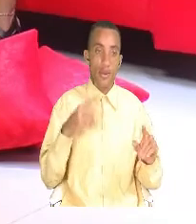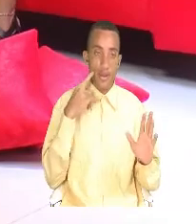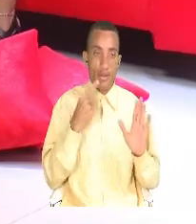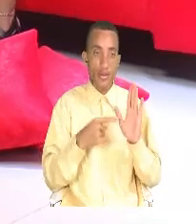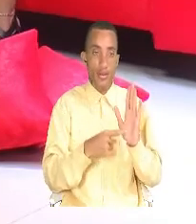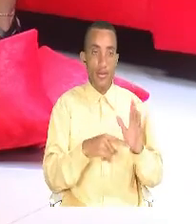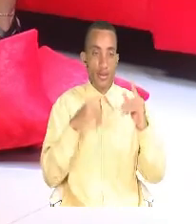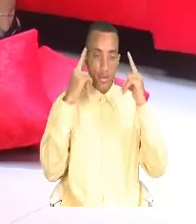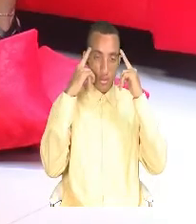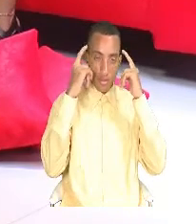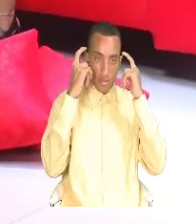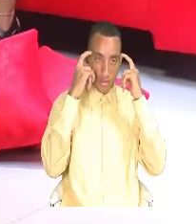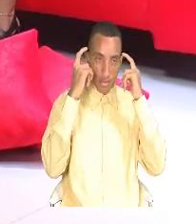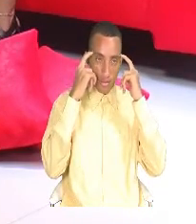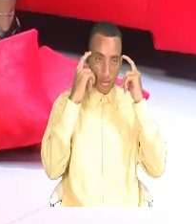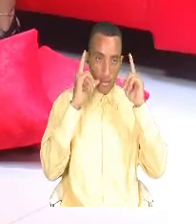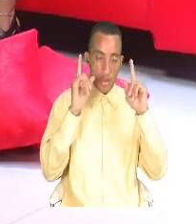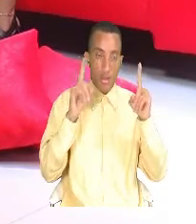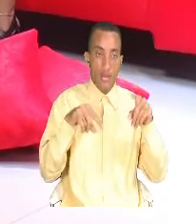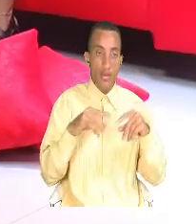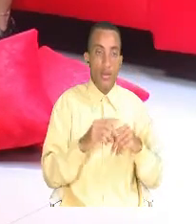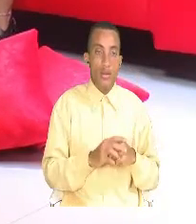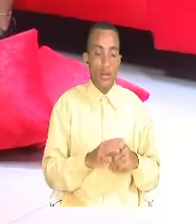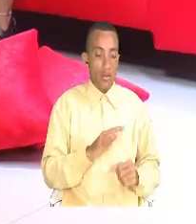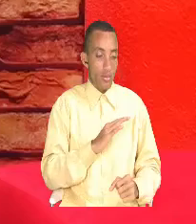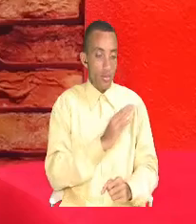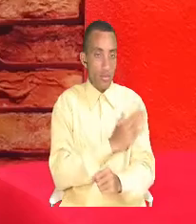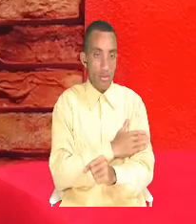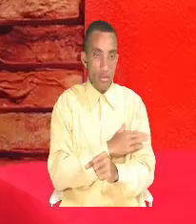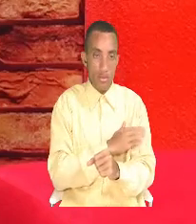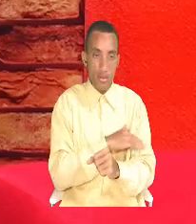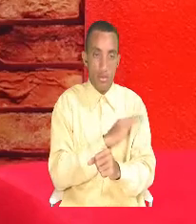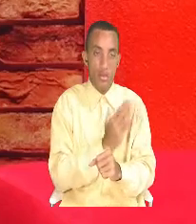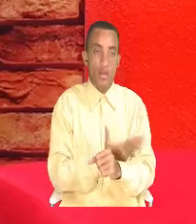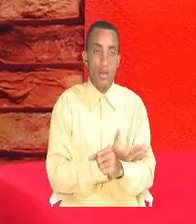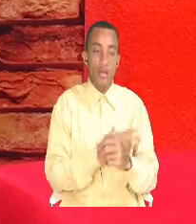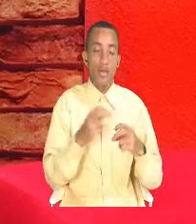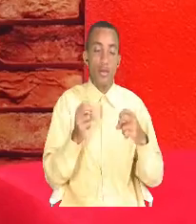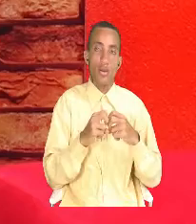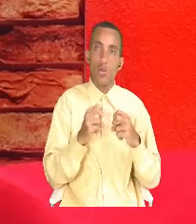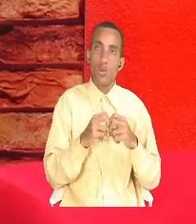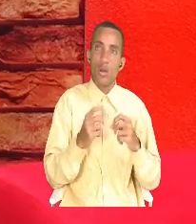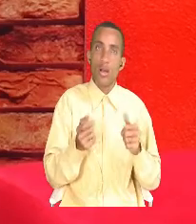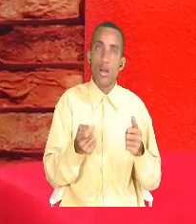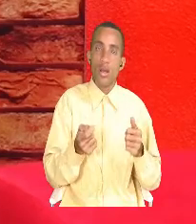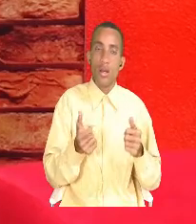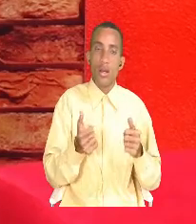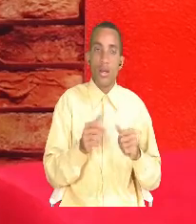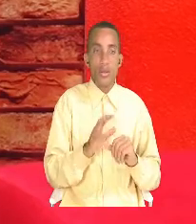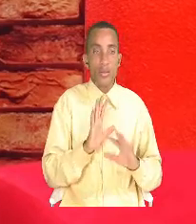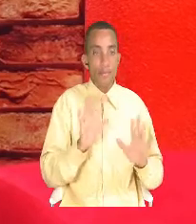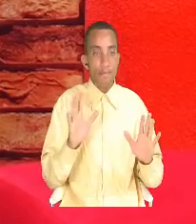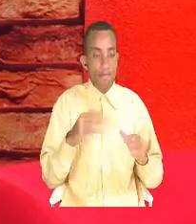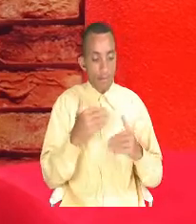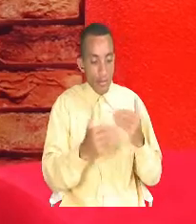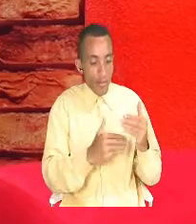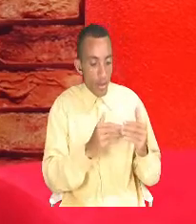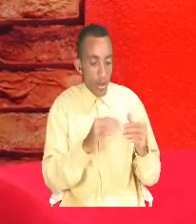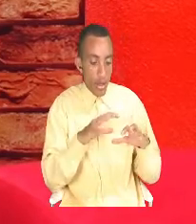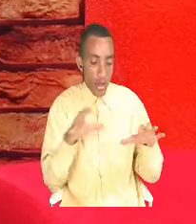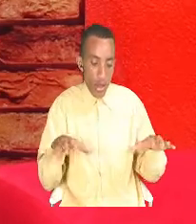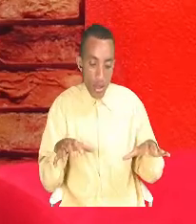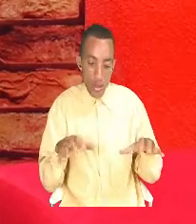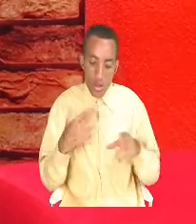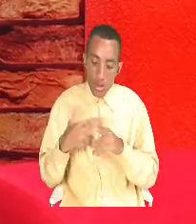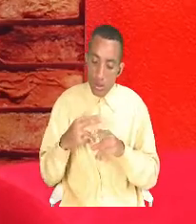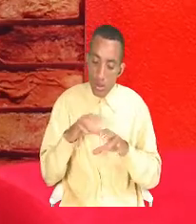emocional y energética. Prácticamente, pues todo nuestro ritual está en nuestra terapia física, pero eso es lo que nosotros, cada ritual tiene un nombre que va